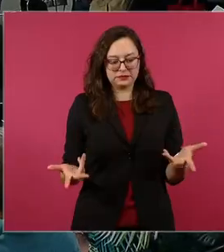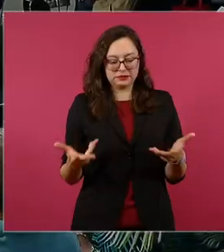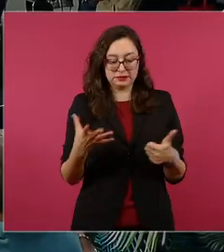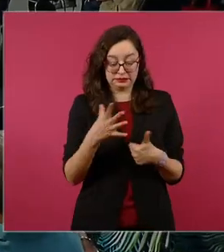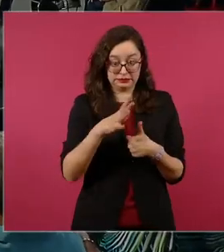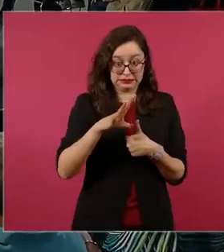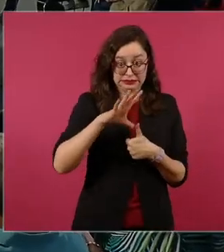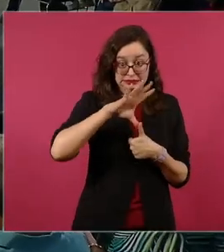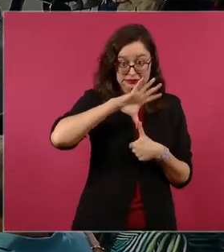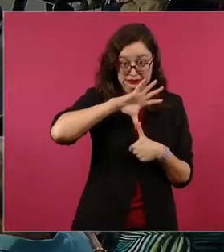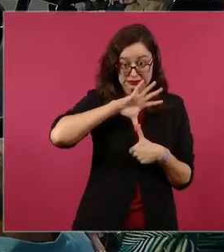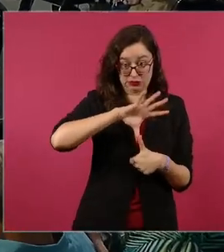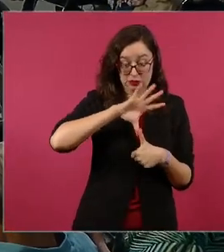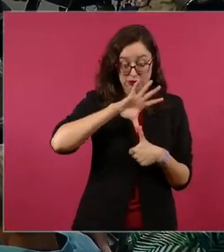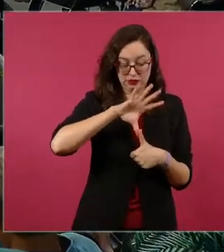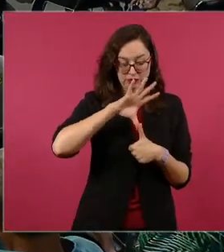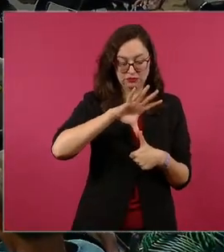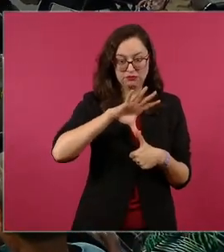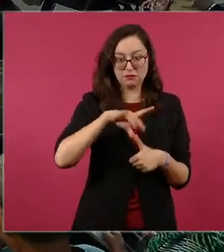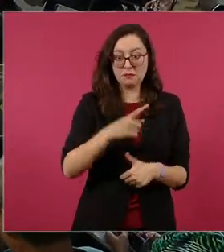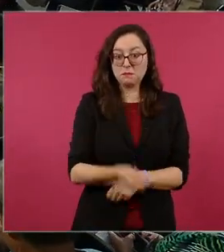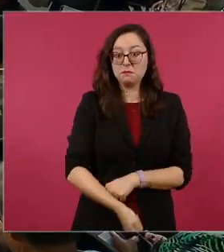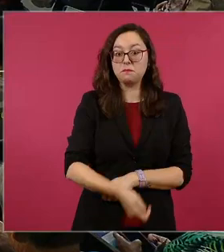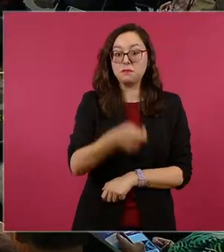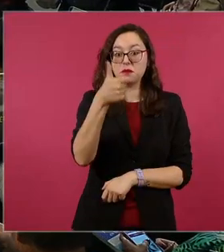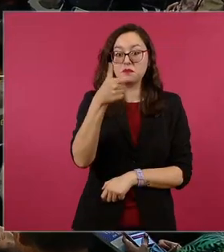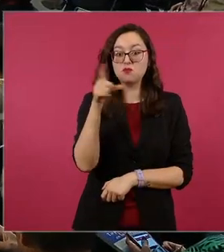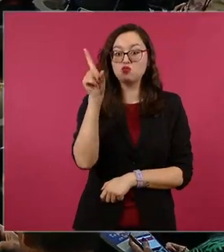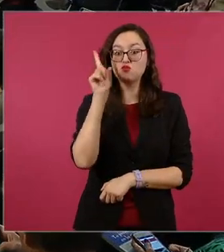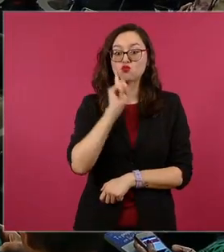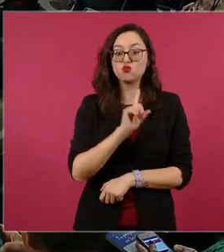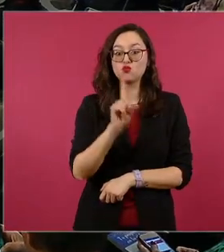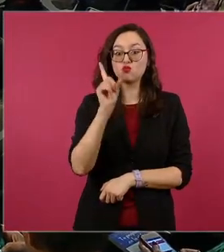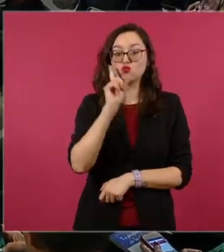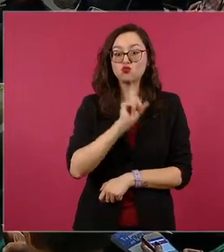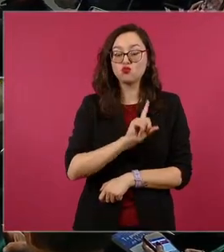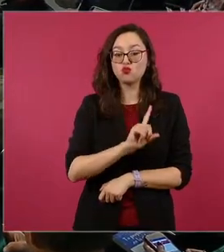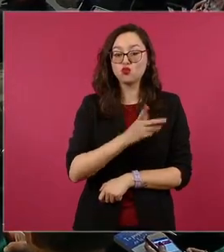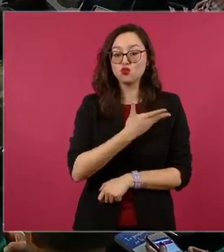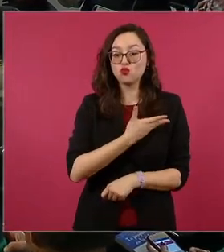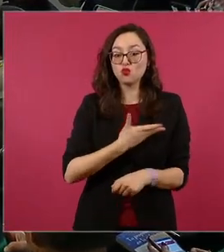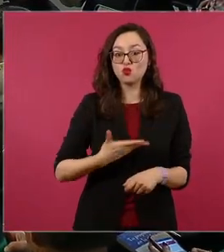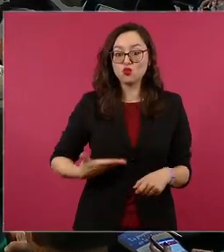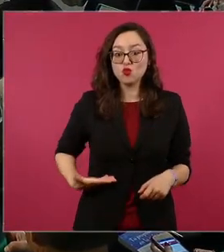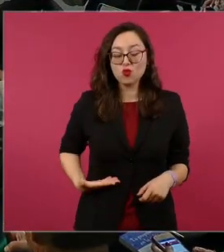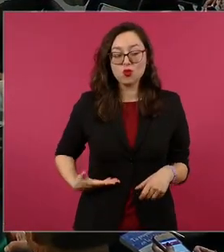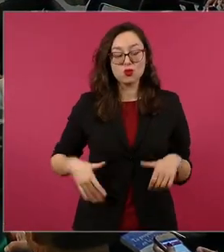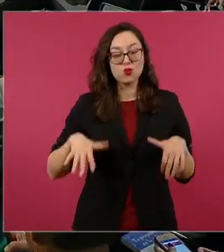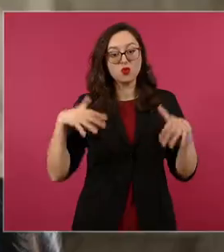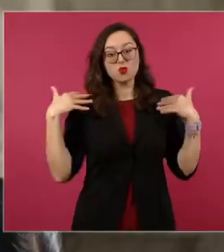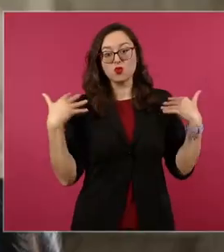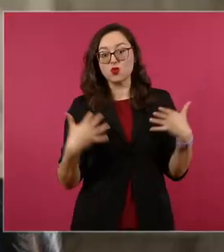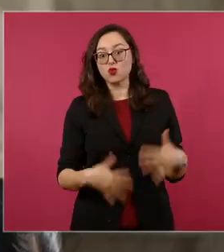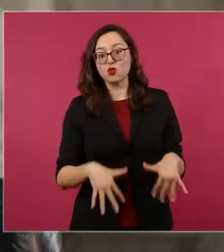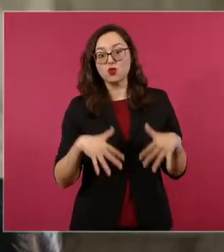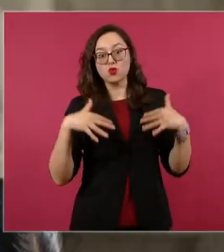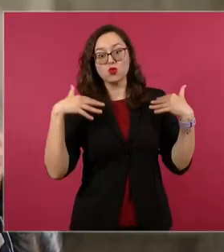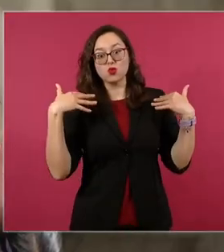Norte en tener una mujer presidenta, en tener una mujer en la silla más importante del país en materia